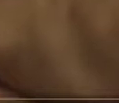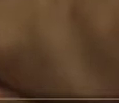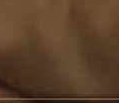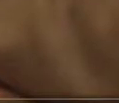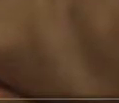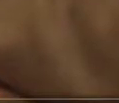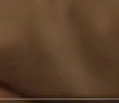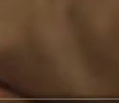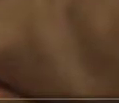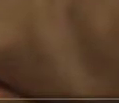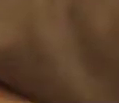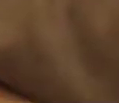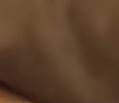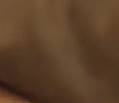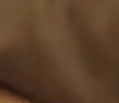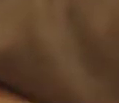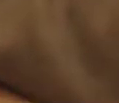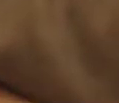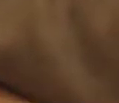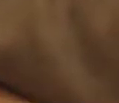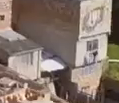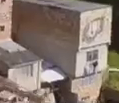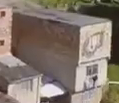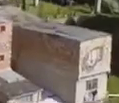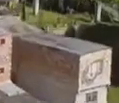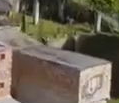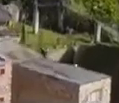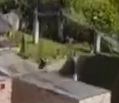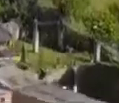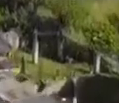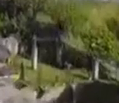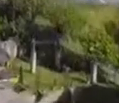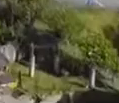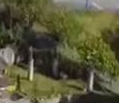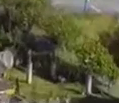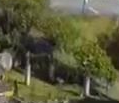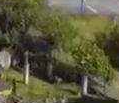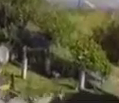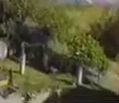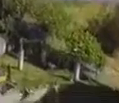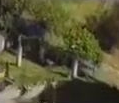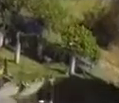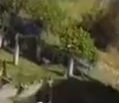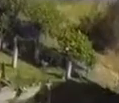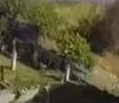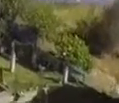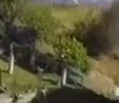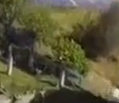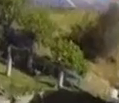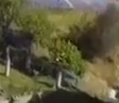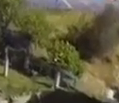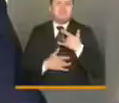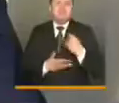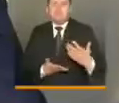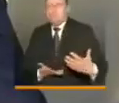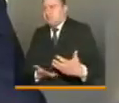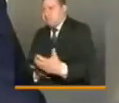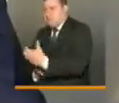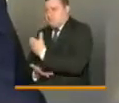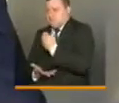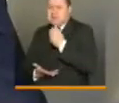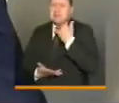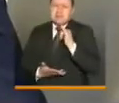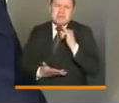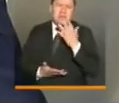la entrega del segundo giro de ingreso solidario continúa llegando a miles de hogares en cada región del país le damos